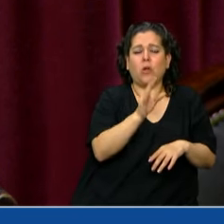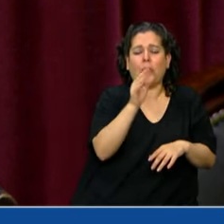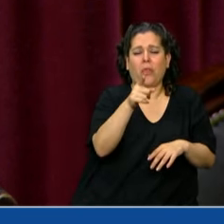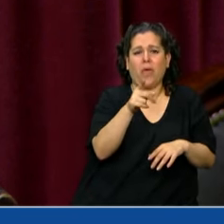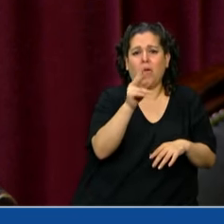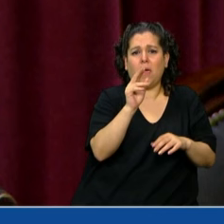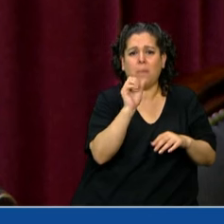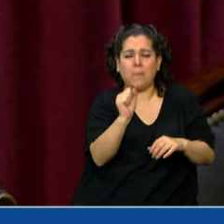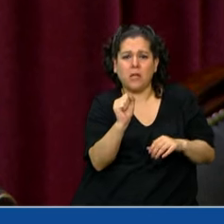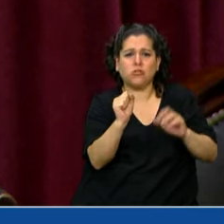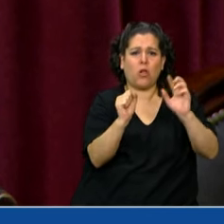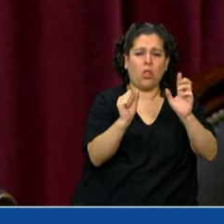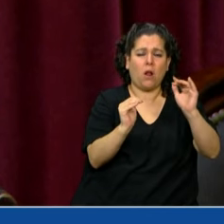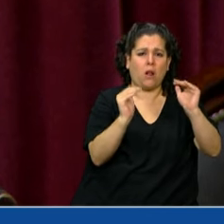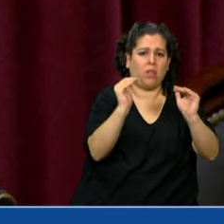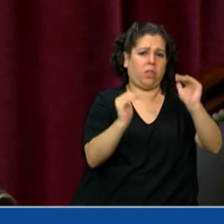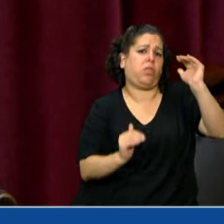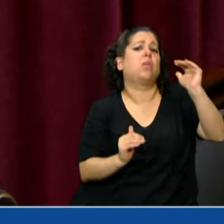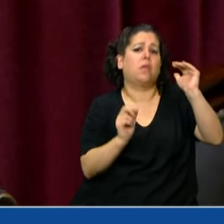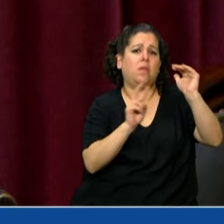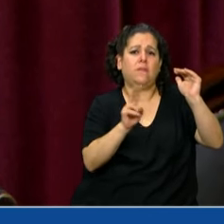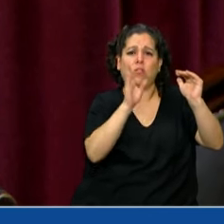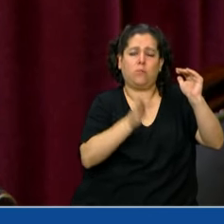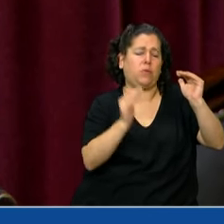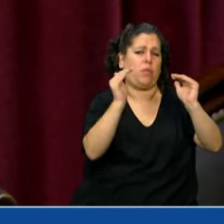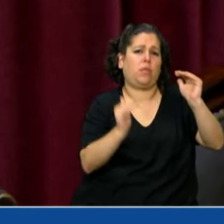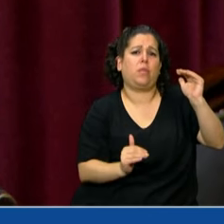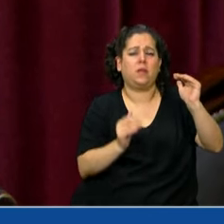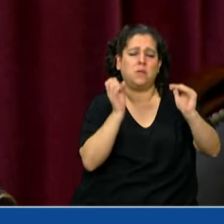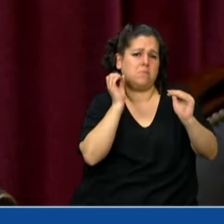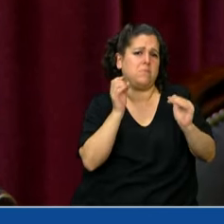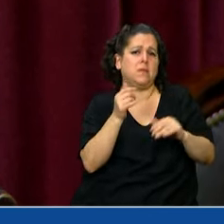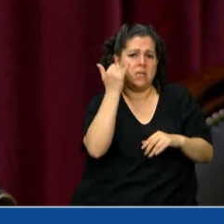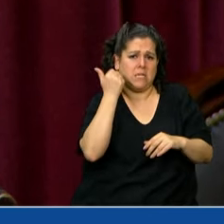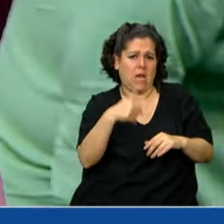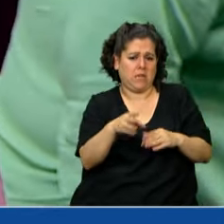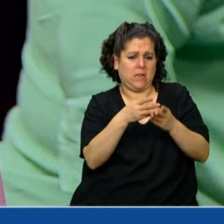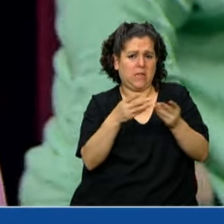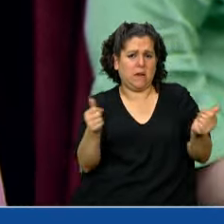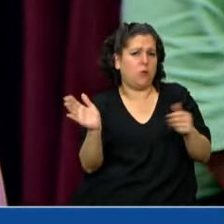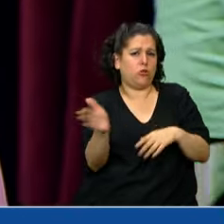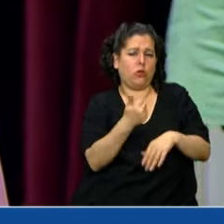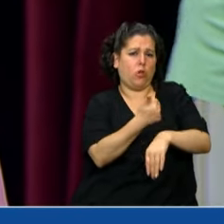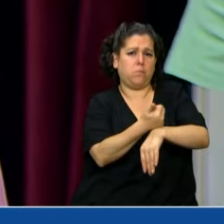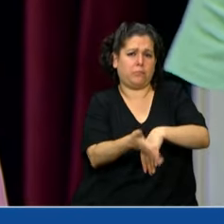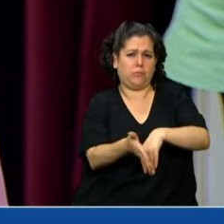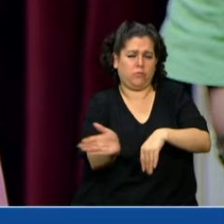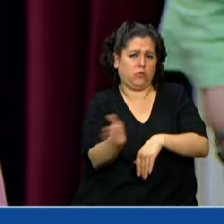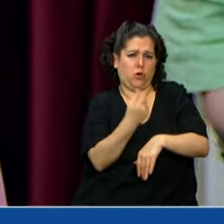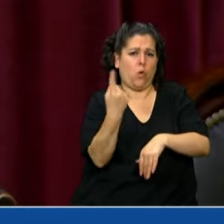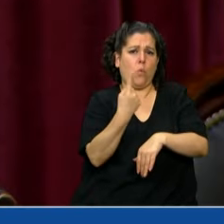con una infla con una infla diputado tiempo ya termin presidenta todos se pasaron déjeme un minuto